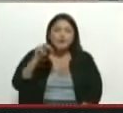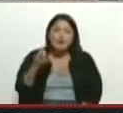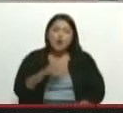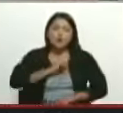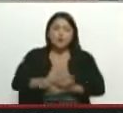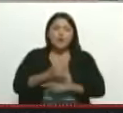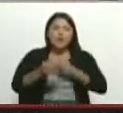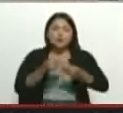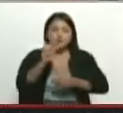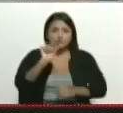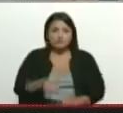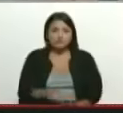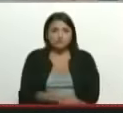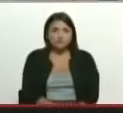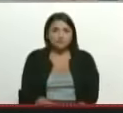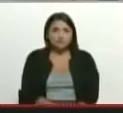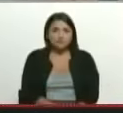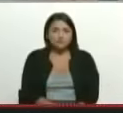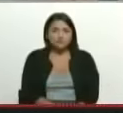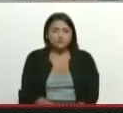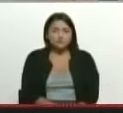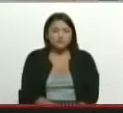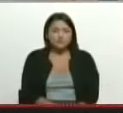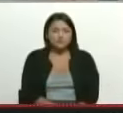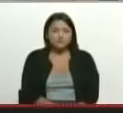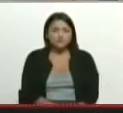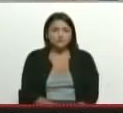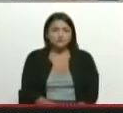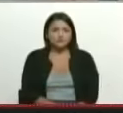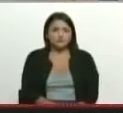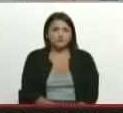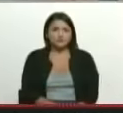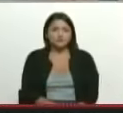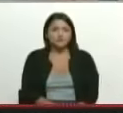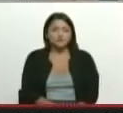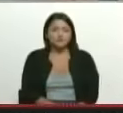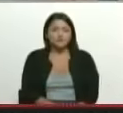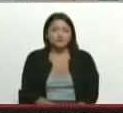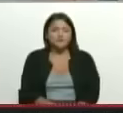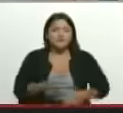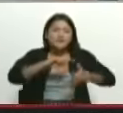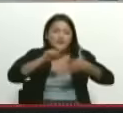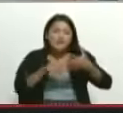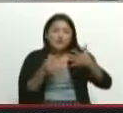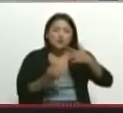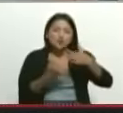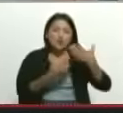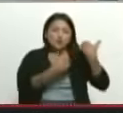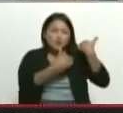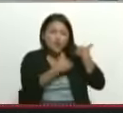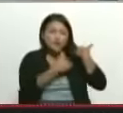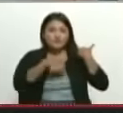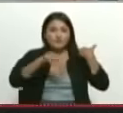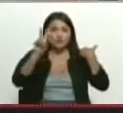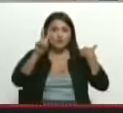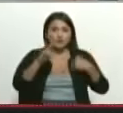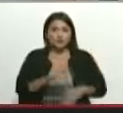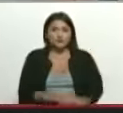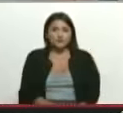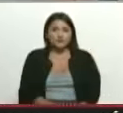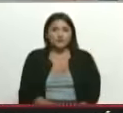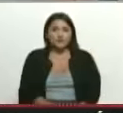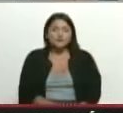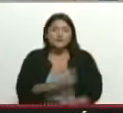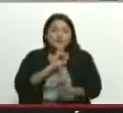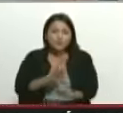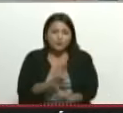Nacional Electoral como uno de los cinco poderes del Estado venezolano a pronunciarse con